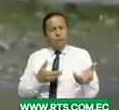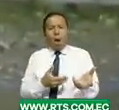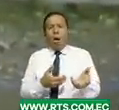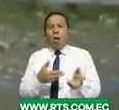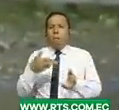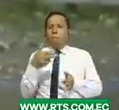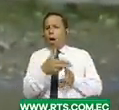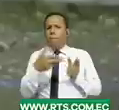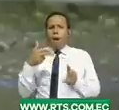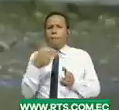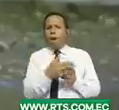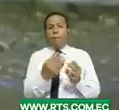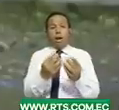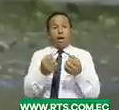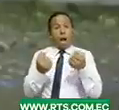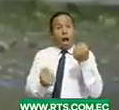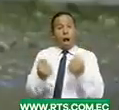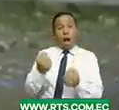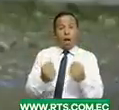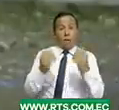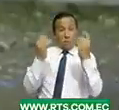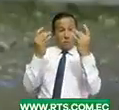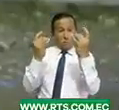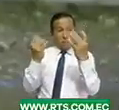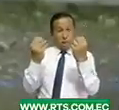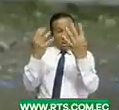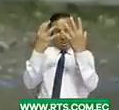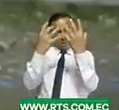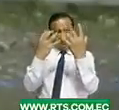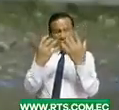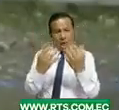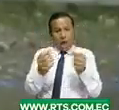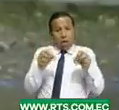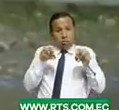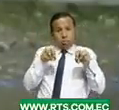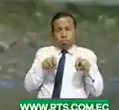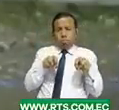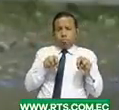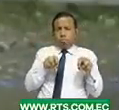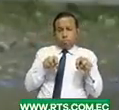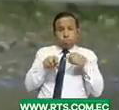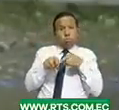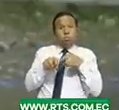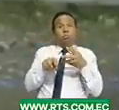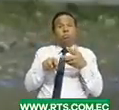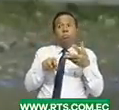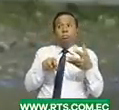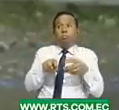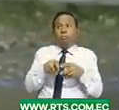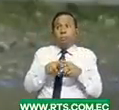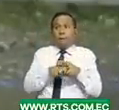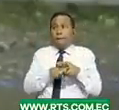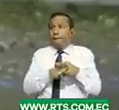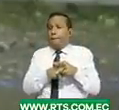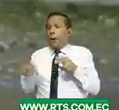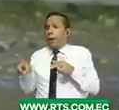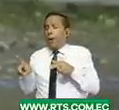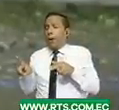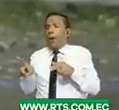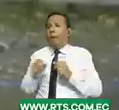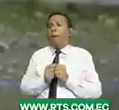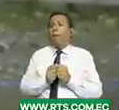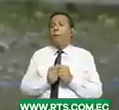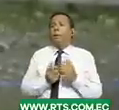el conductor, mientras que el acompañante, en su desesperación por salvarse, abandona el carro. Los asesinos no